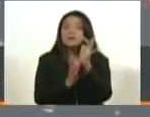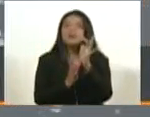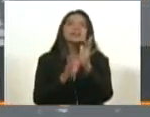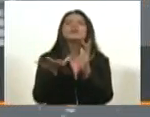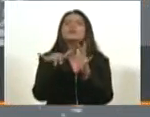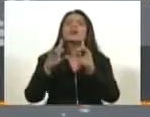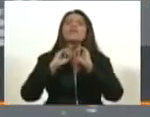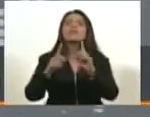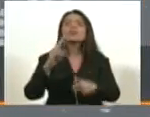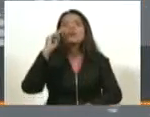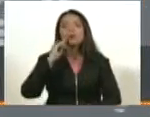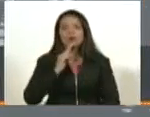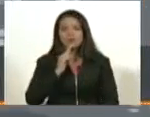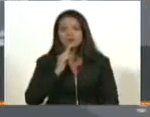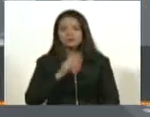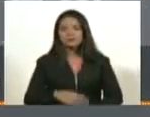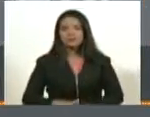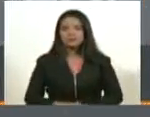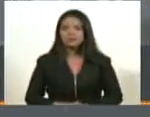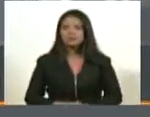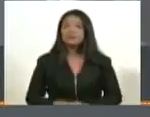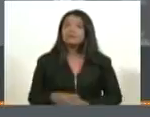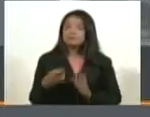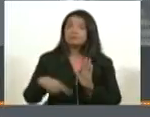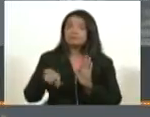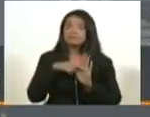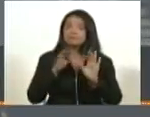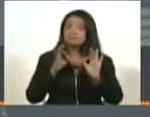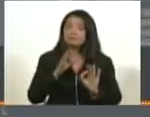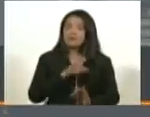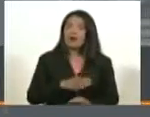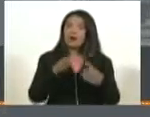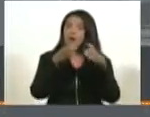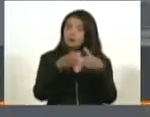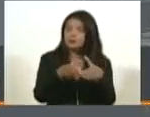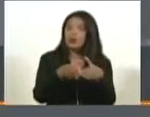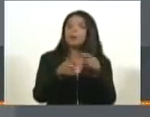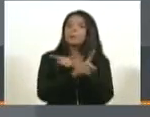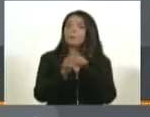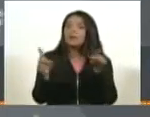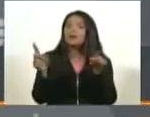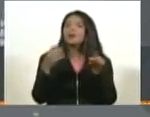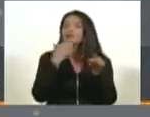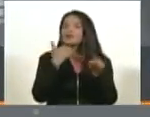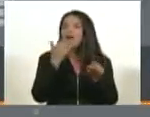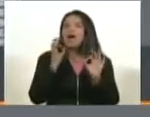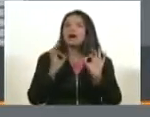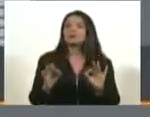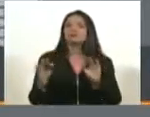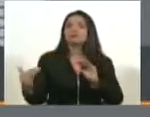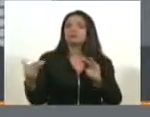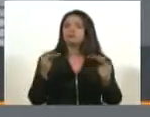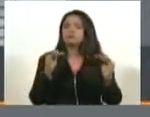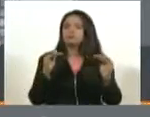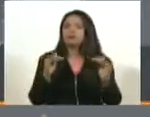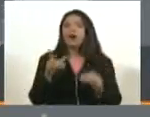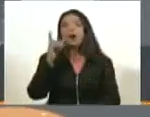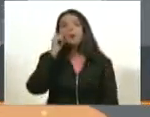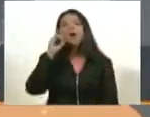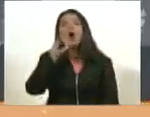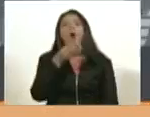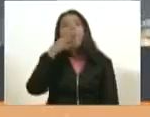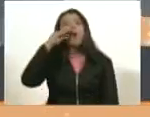Avenida Bolívar, no solo ratifica la comisión, sino que dice un ícono moral y ético como es José Vicente